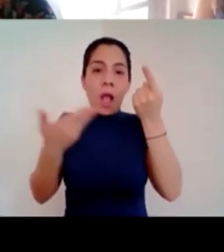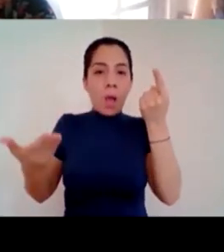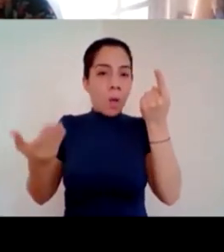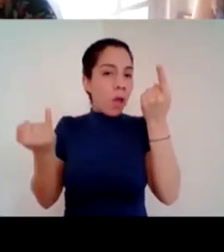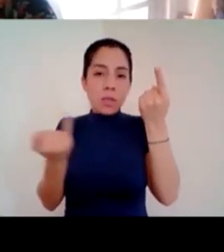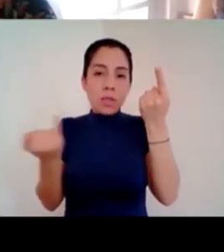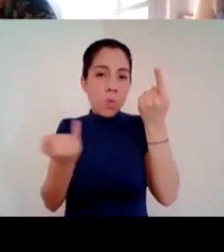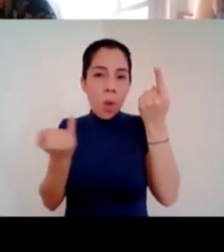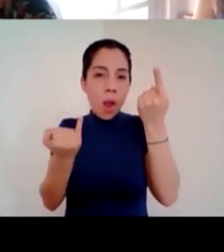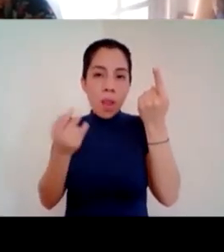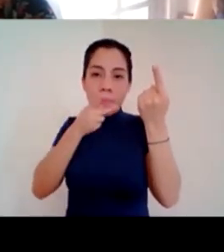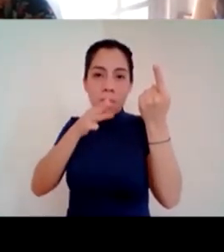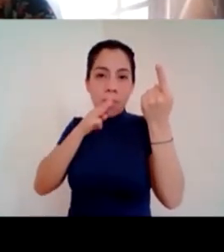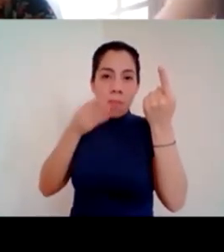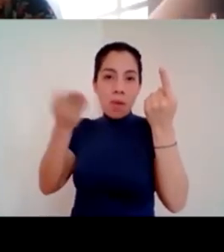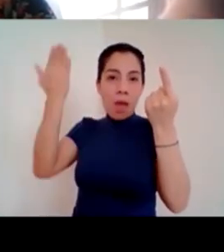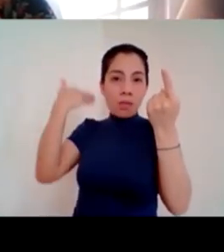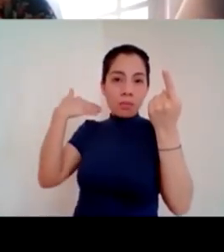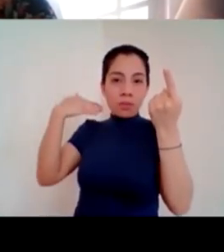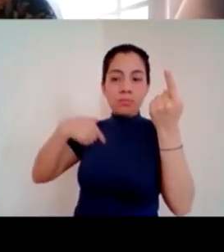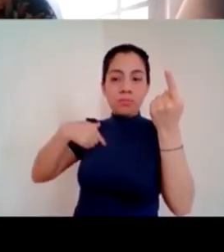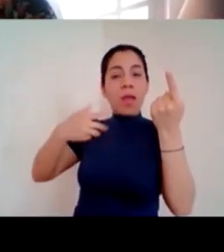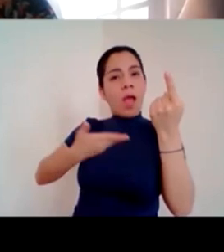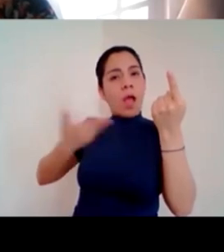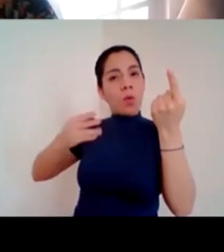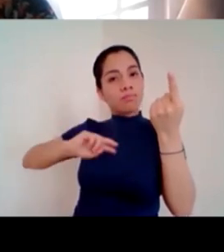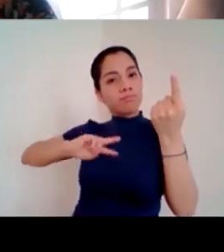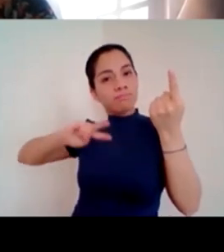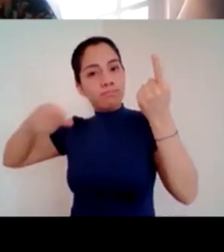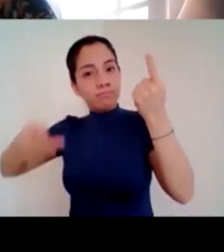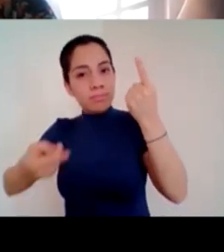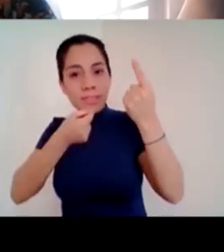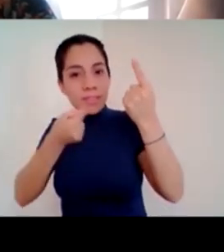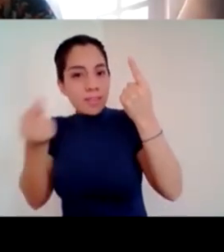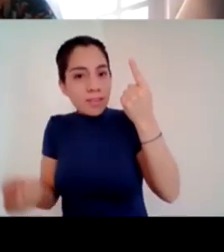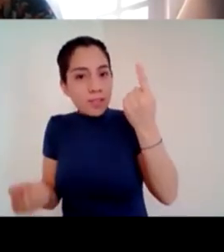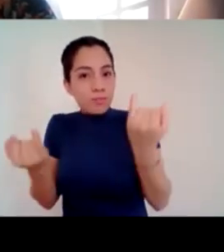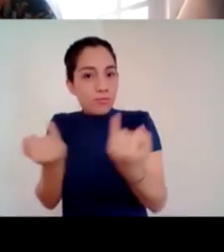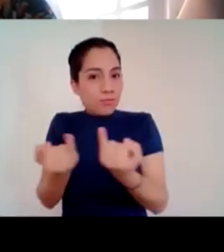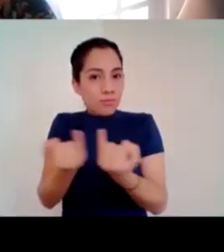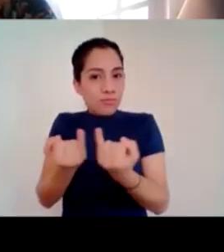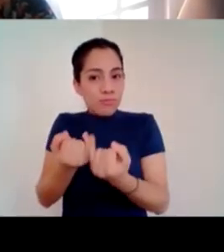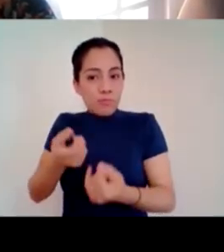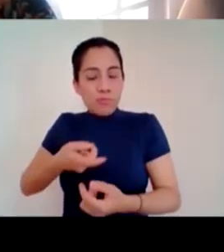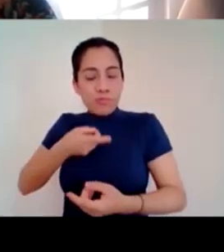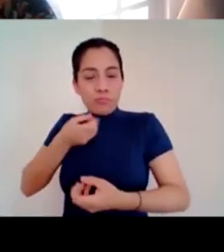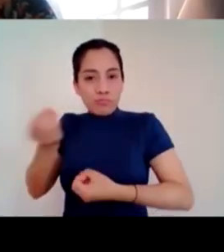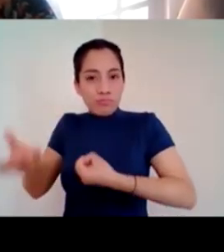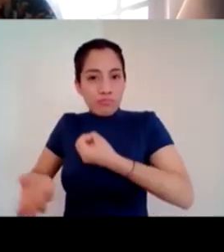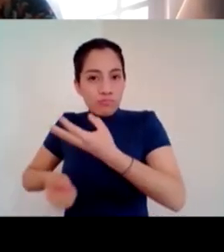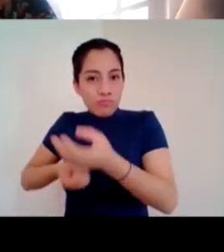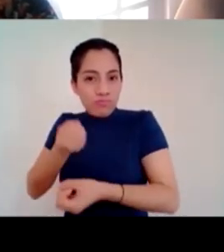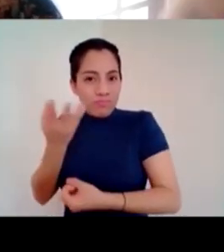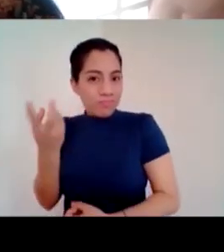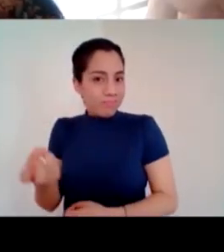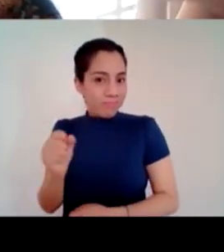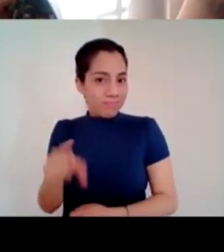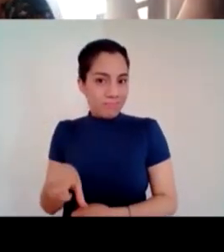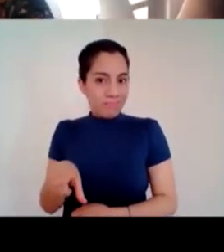pienso también que otra cosa que sería importante platicar es